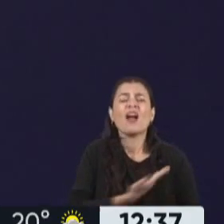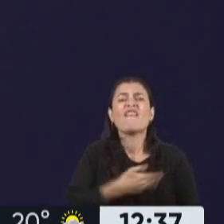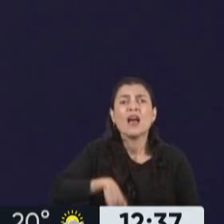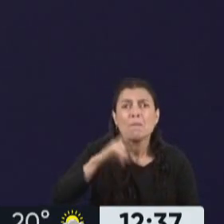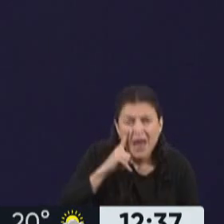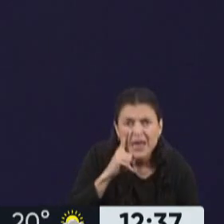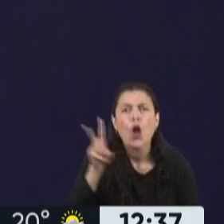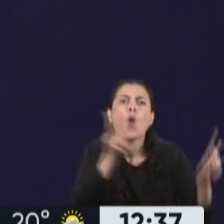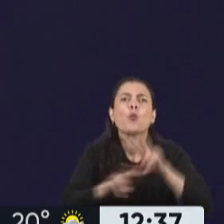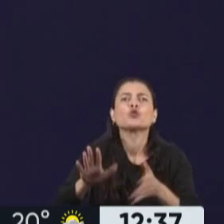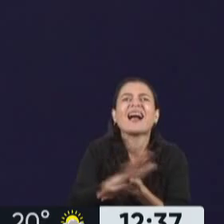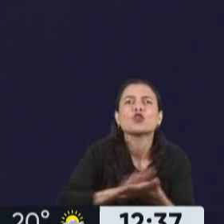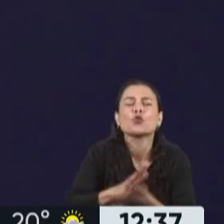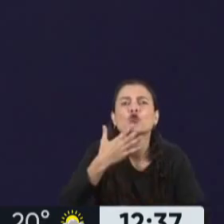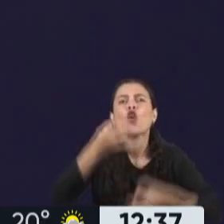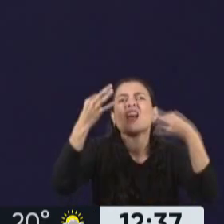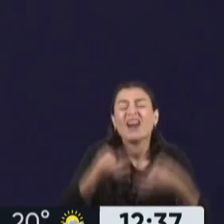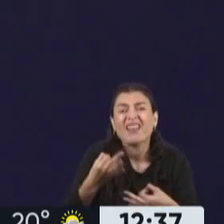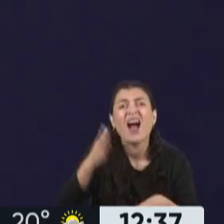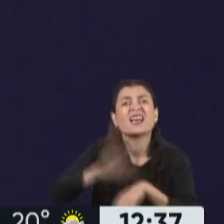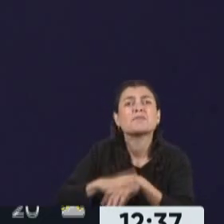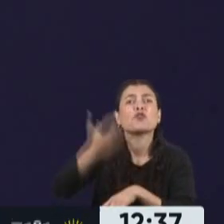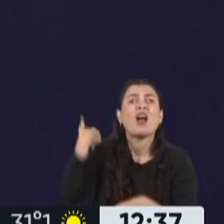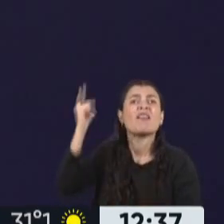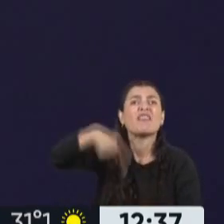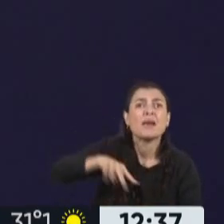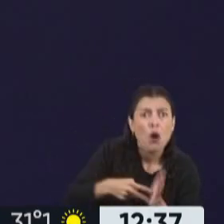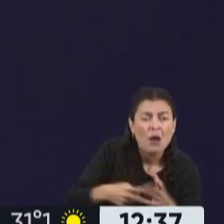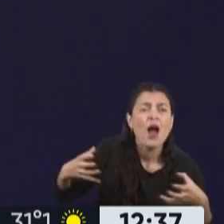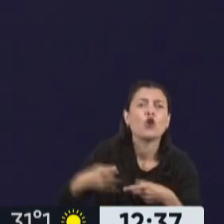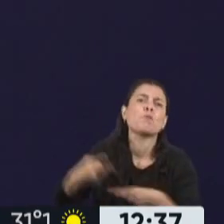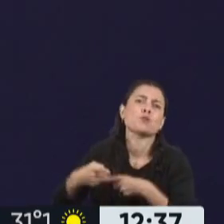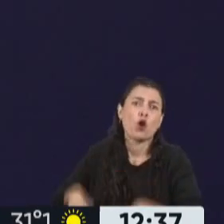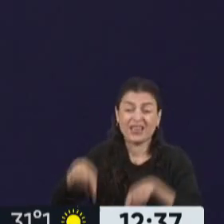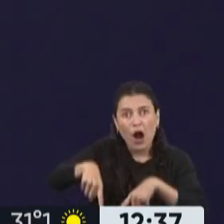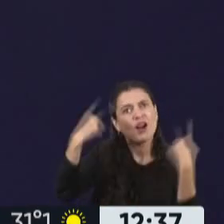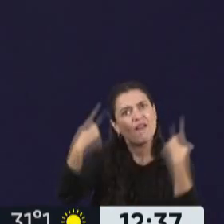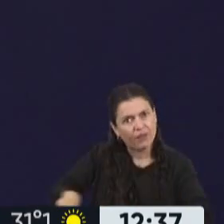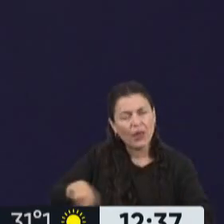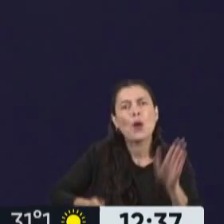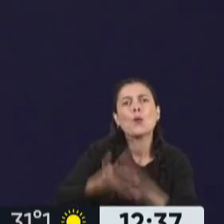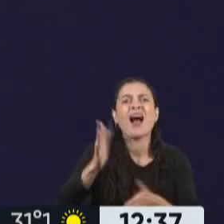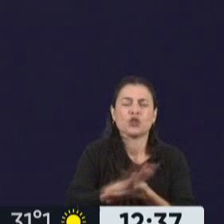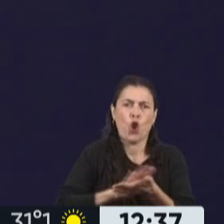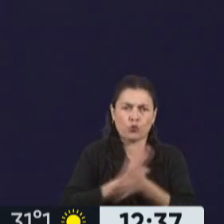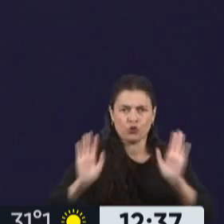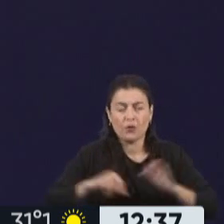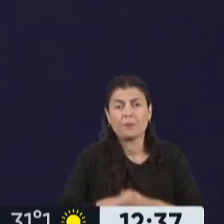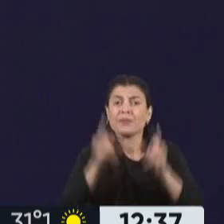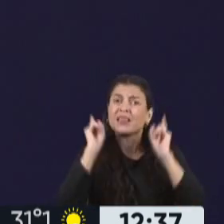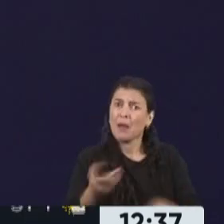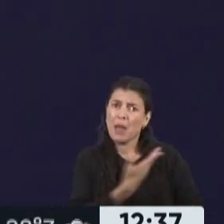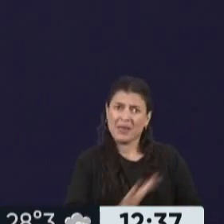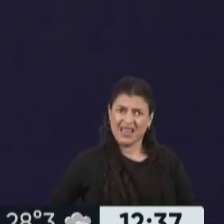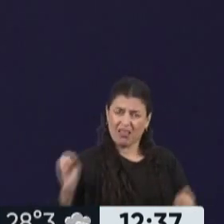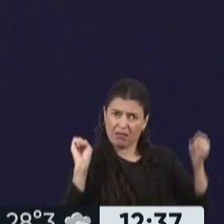daño generado por la política. En segundo lugar, como ustedes saben, el presidente de la Nación